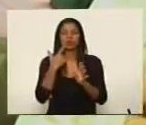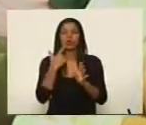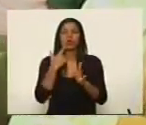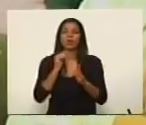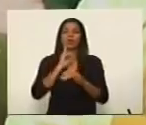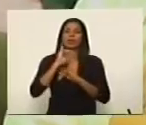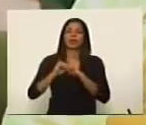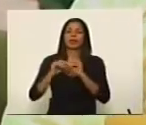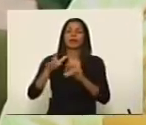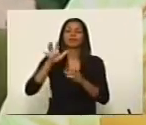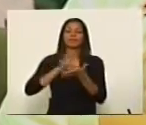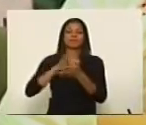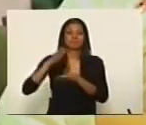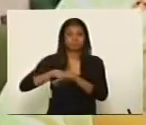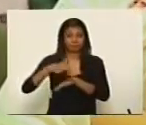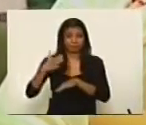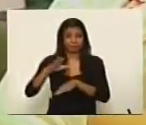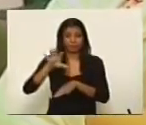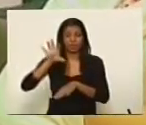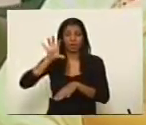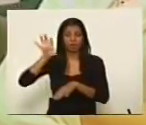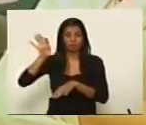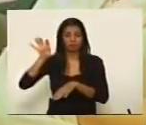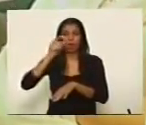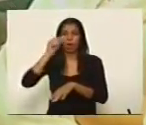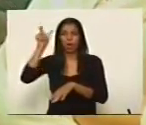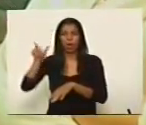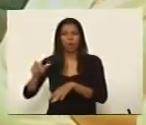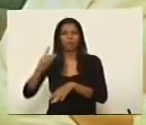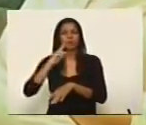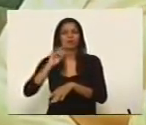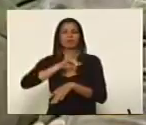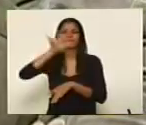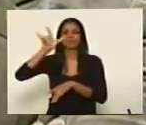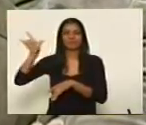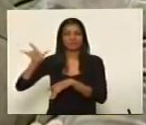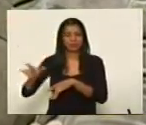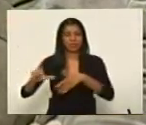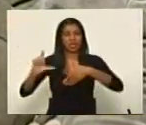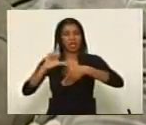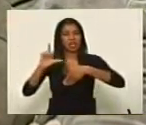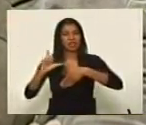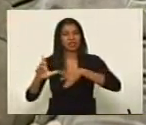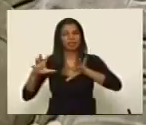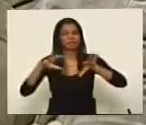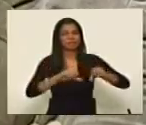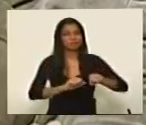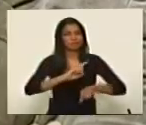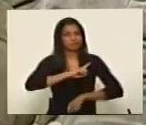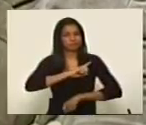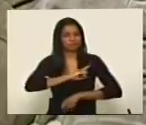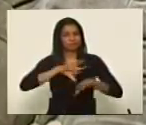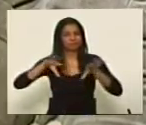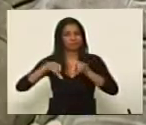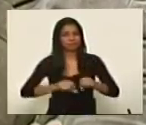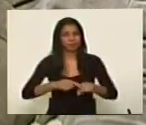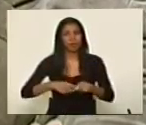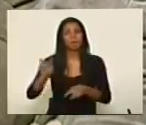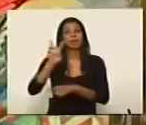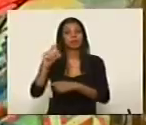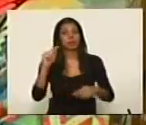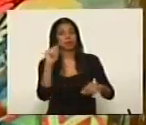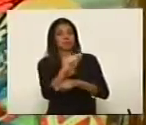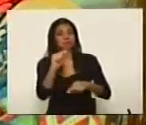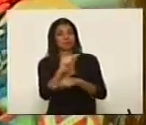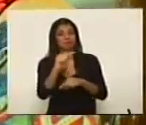gira injerencista de Rex Tillerson por América Latina, enmarcada en las sucesivas agresiones contra la República Bolivariana de